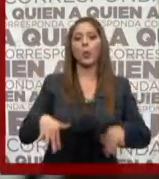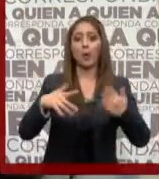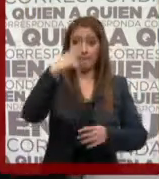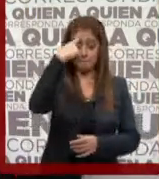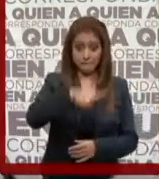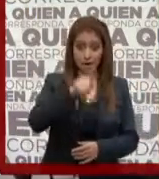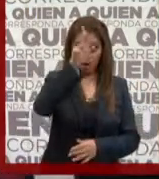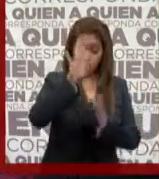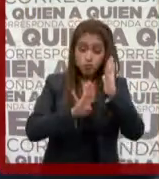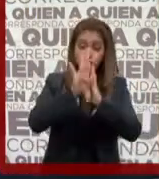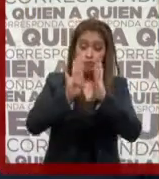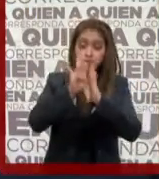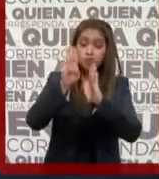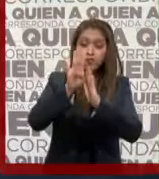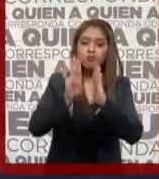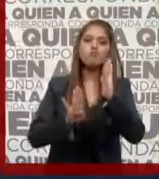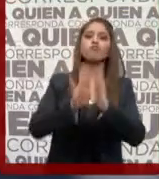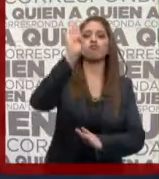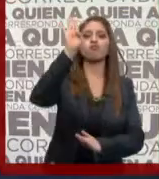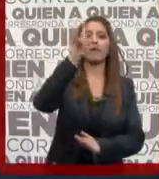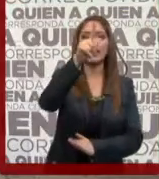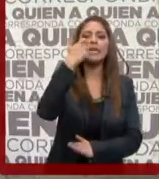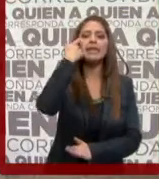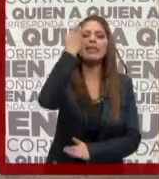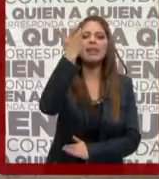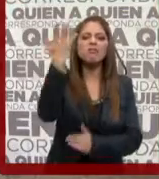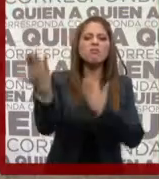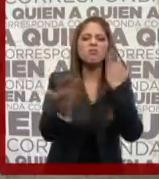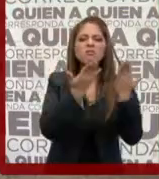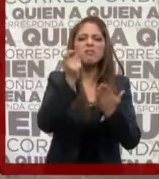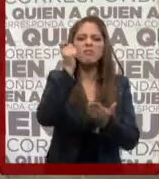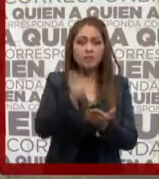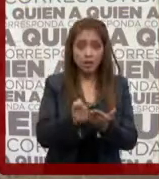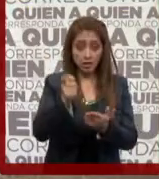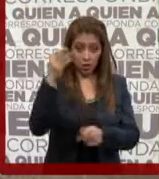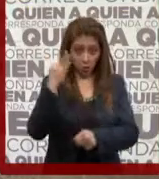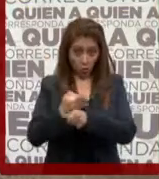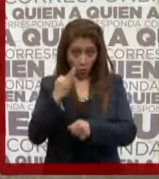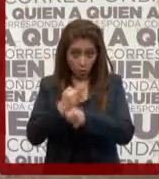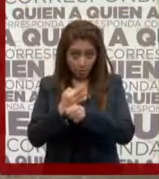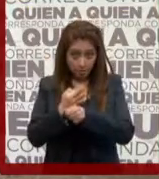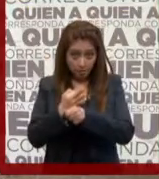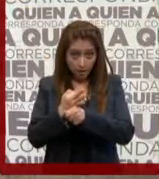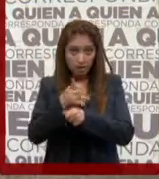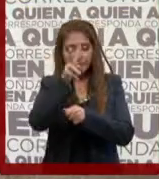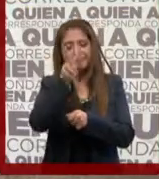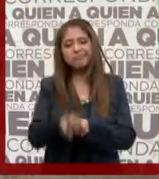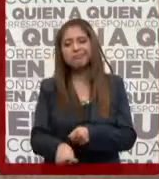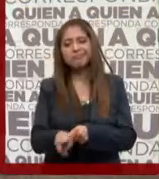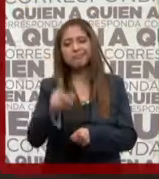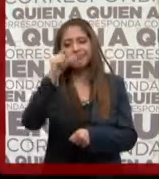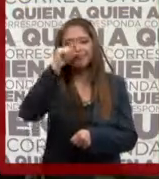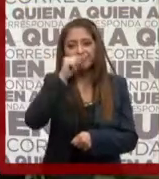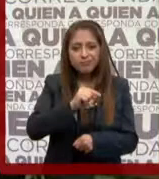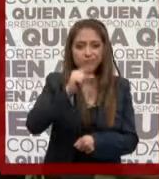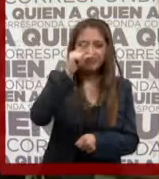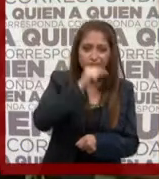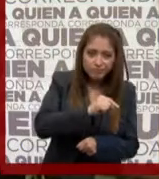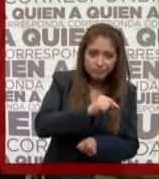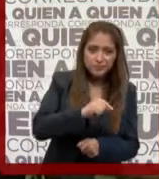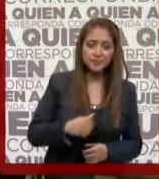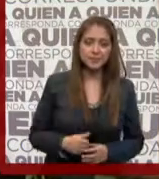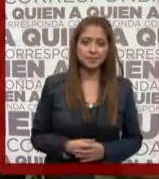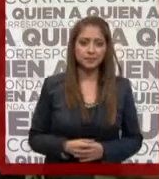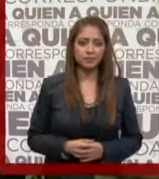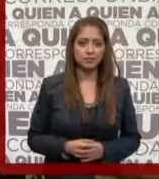para superarse y convertirse en lo que más desea. En búsqueda de este apoyo se ha encontrado con grandes decepciones. He estado